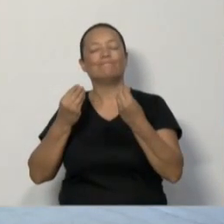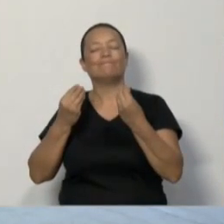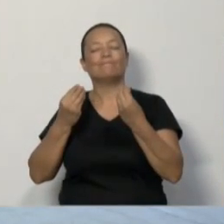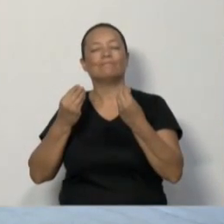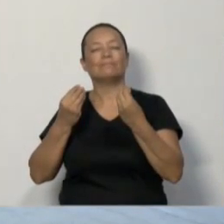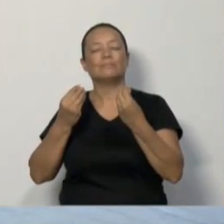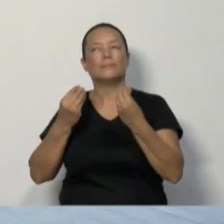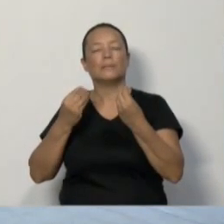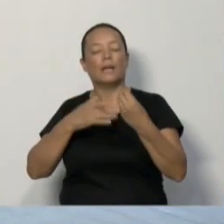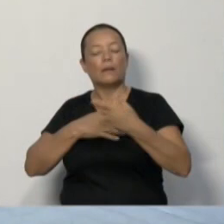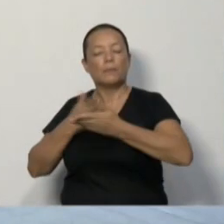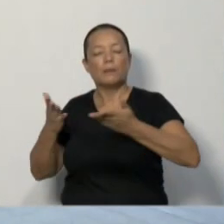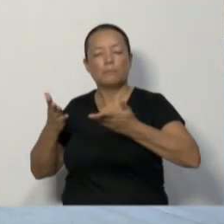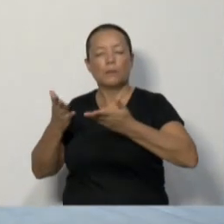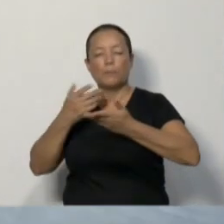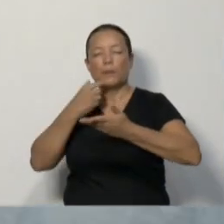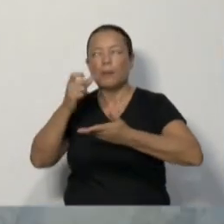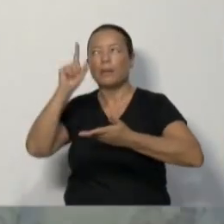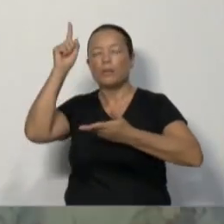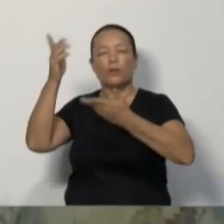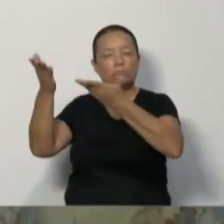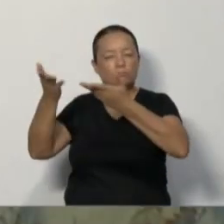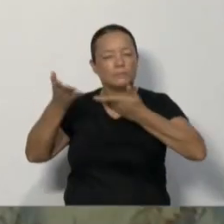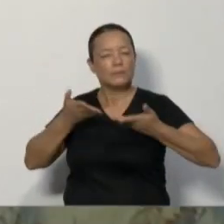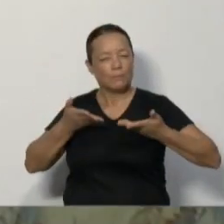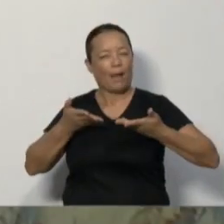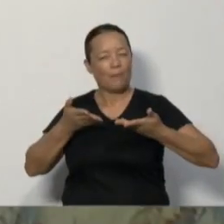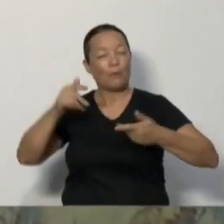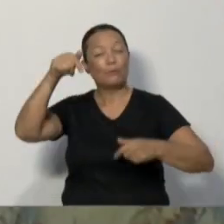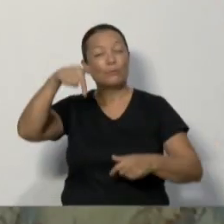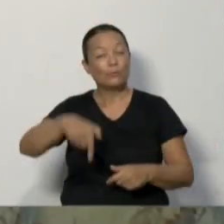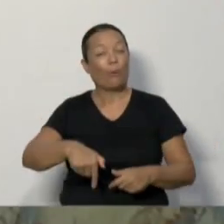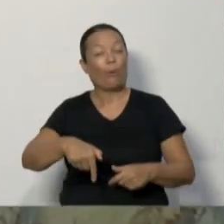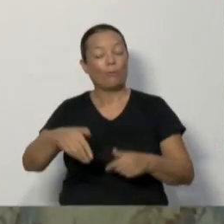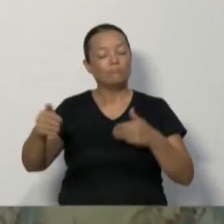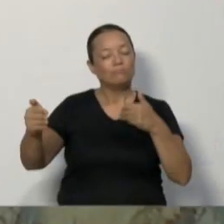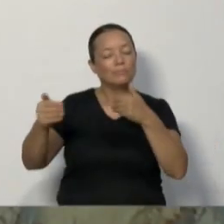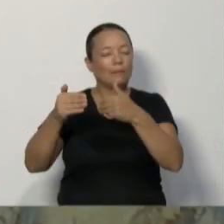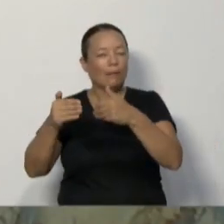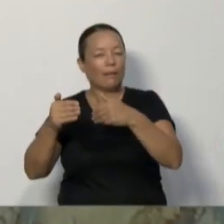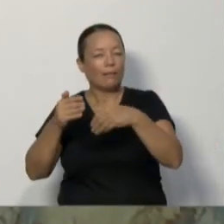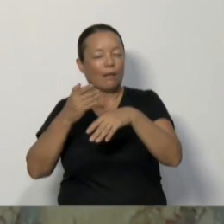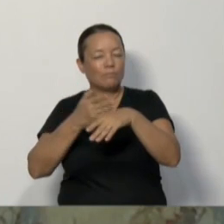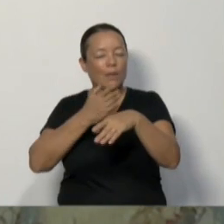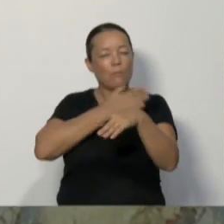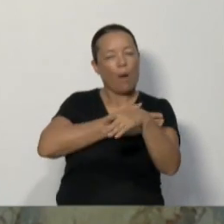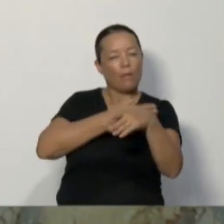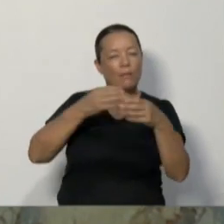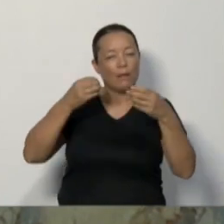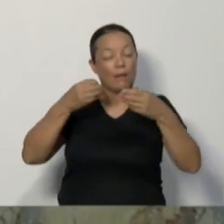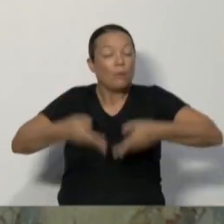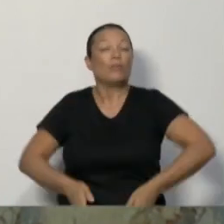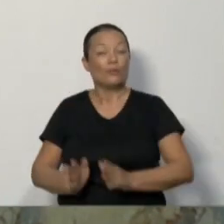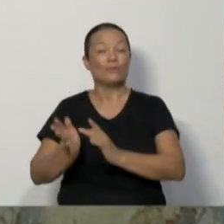dejarnos impregnar por la palabra de Dios. Hoy, en la cercanía de la fecha del aniversario